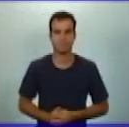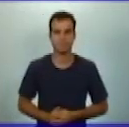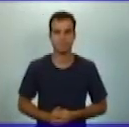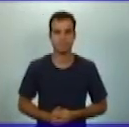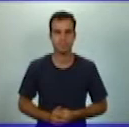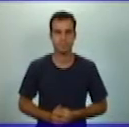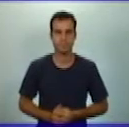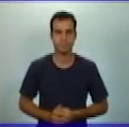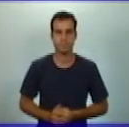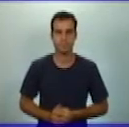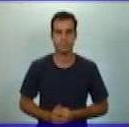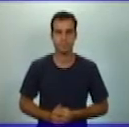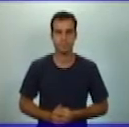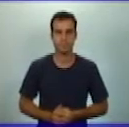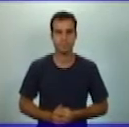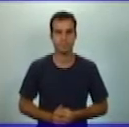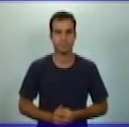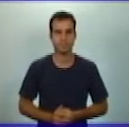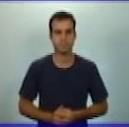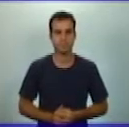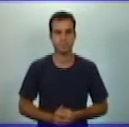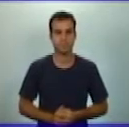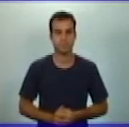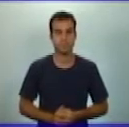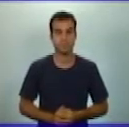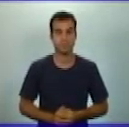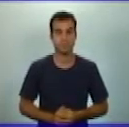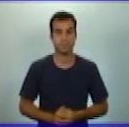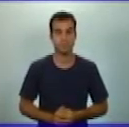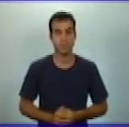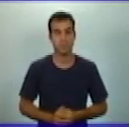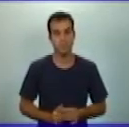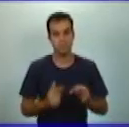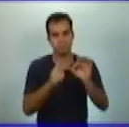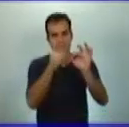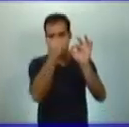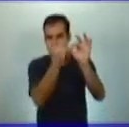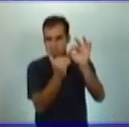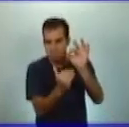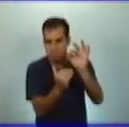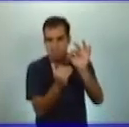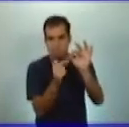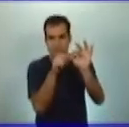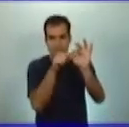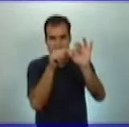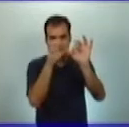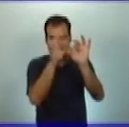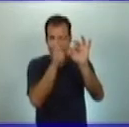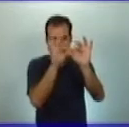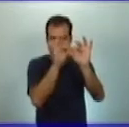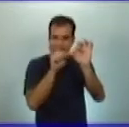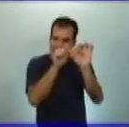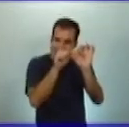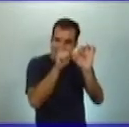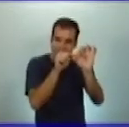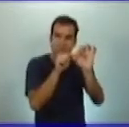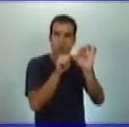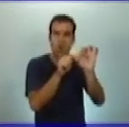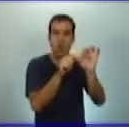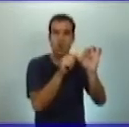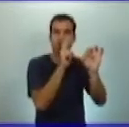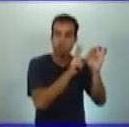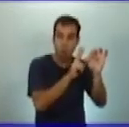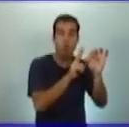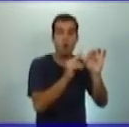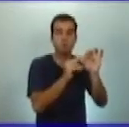total. 2 en el primer nivel, que es el nivel de menor energía y es el que está más cerca del núcleo, y 6 electrones en